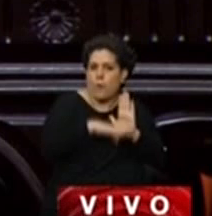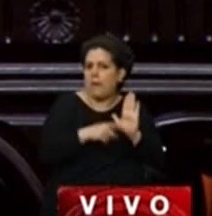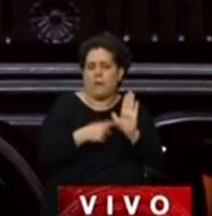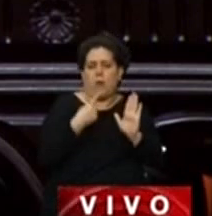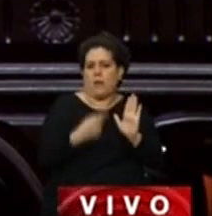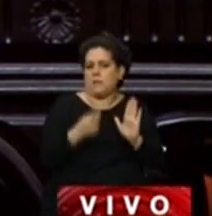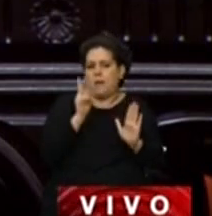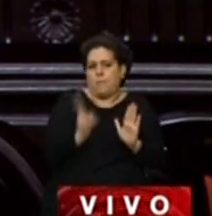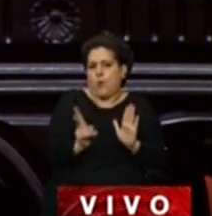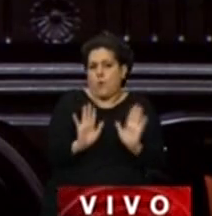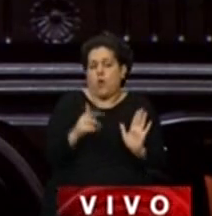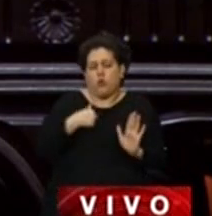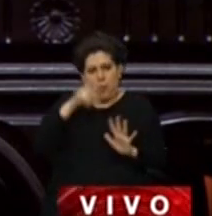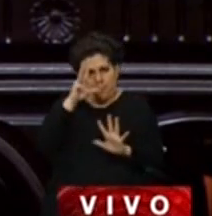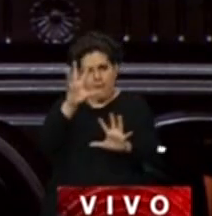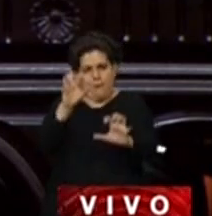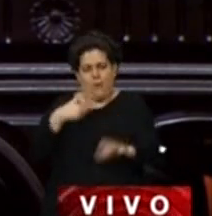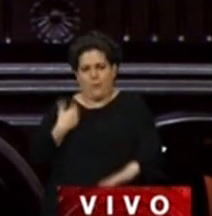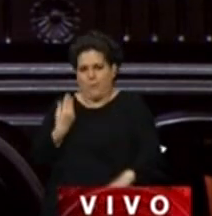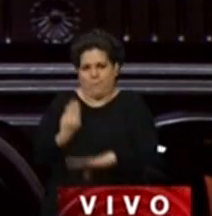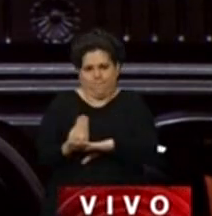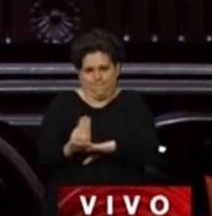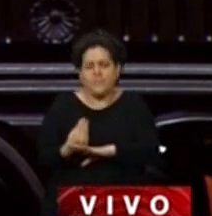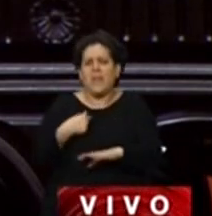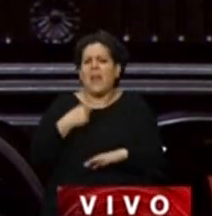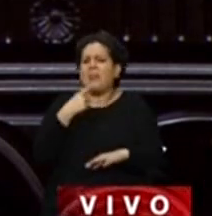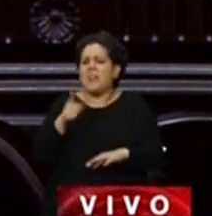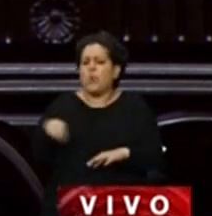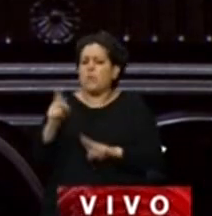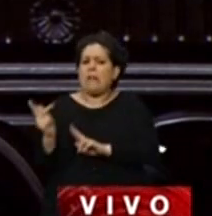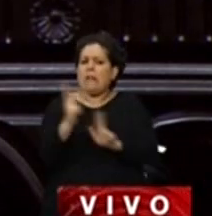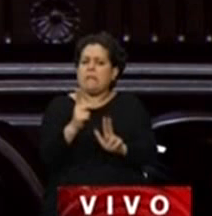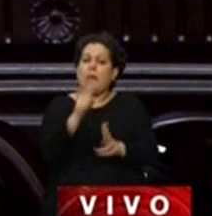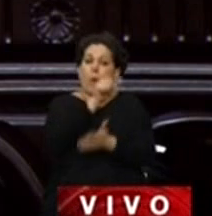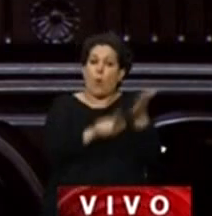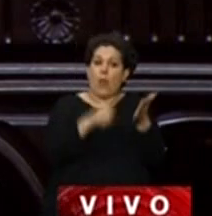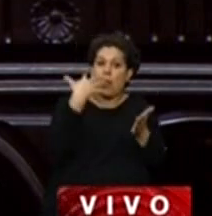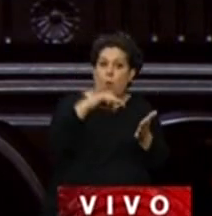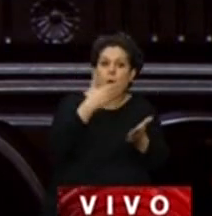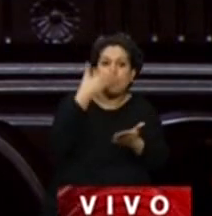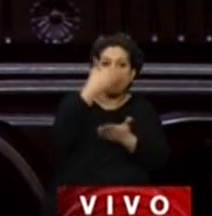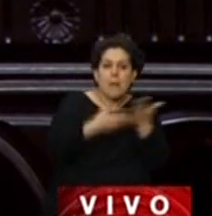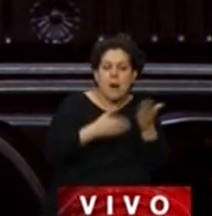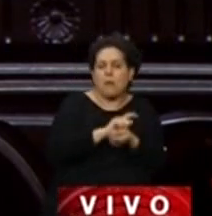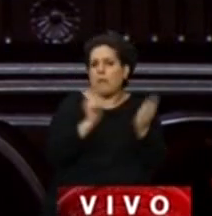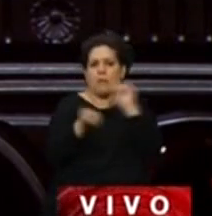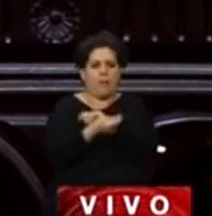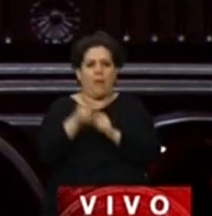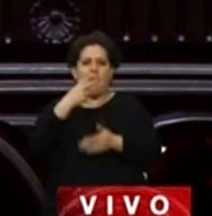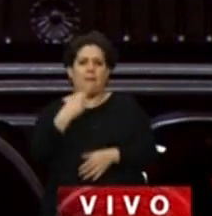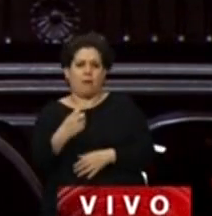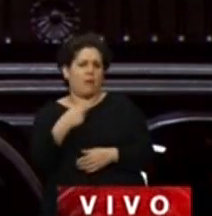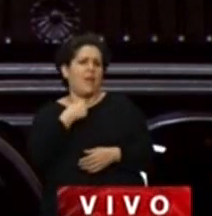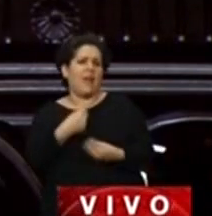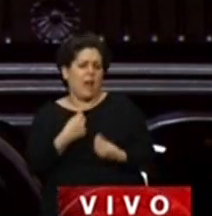razonable que son los bloqueos de la oposición que no incluyen adjuntos por el cambio con quién está claro que el